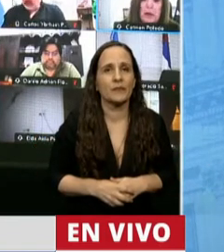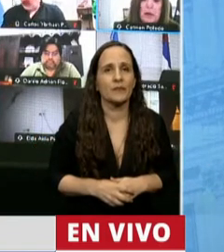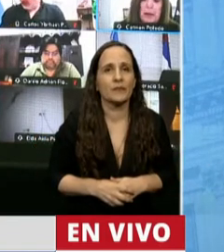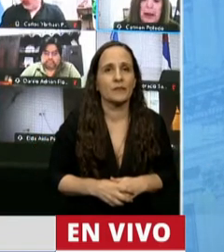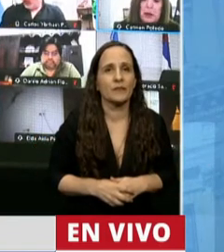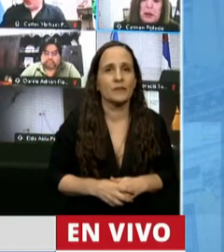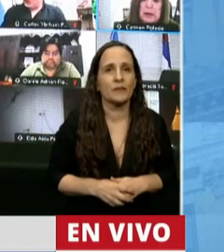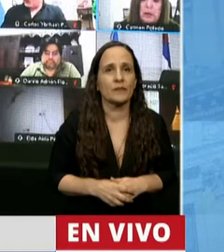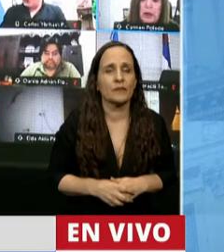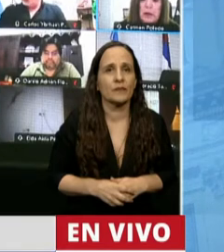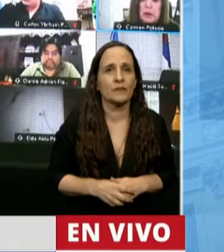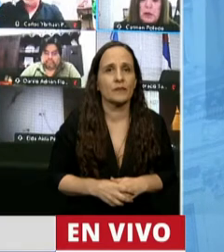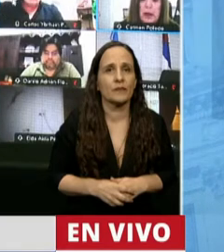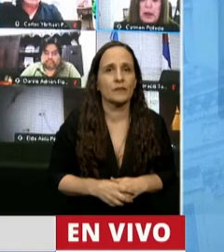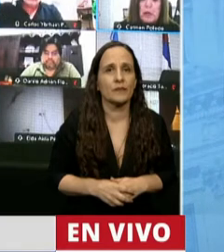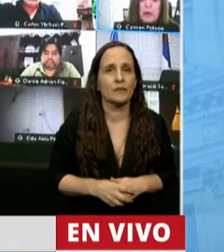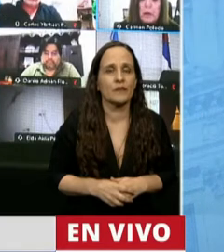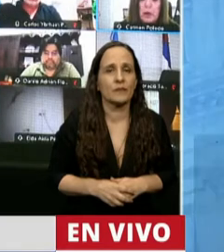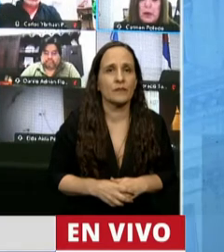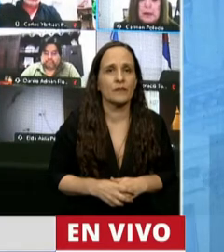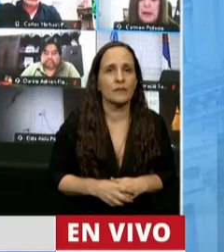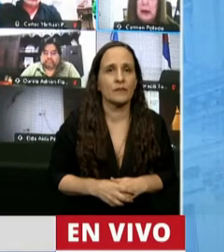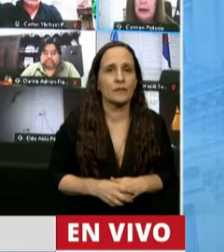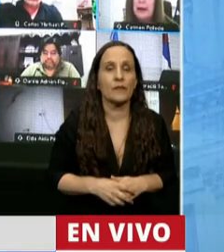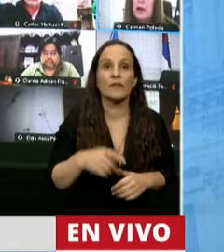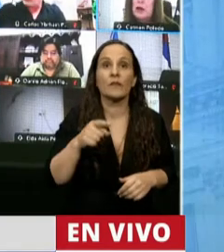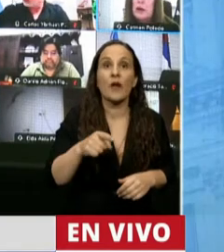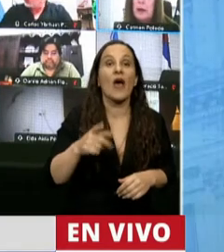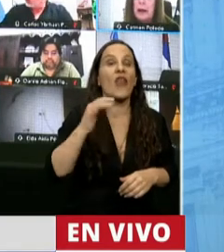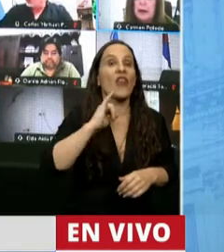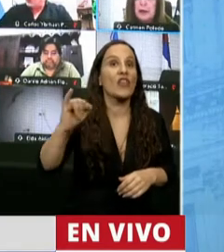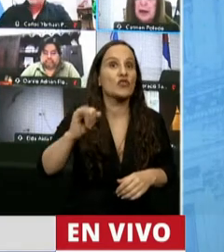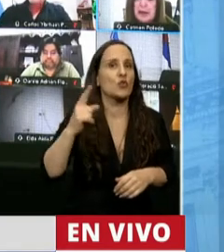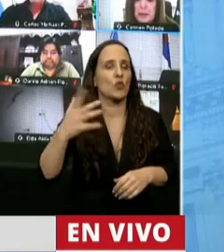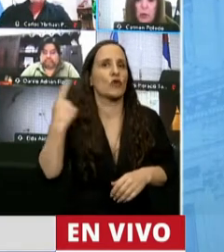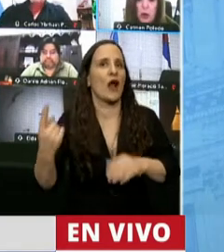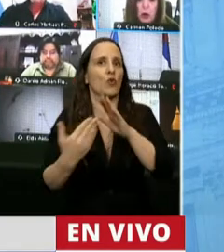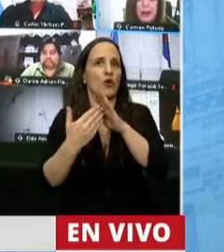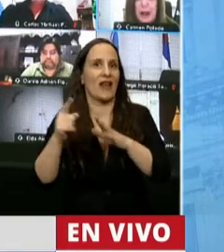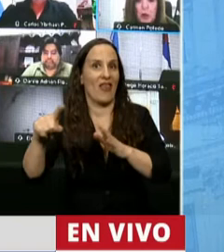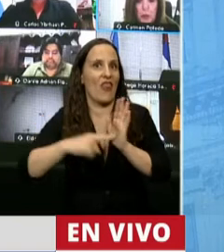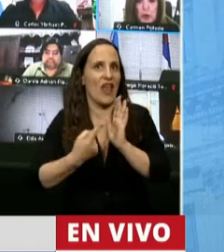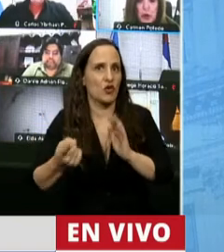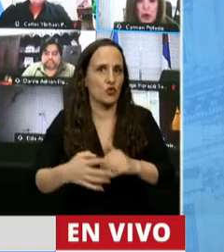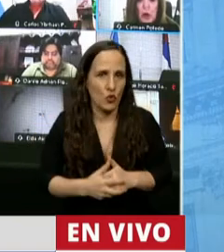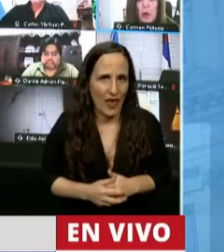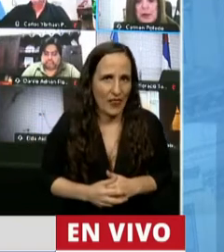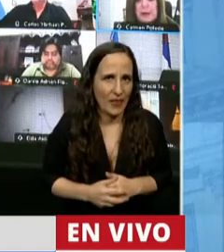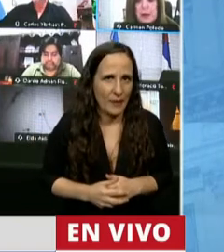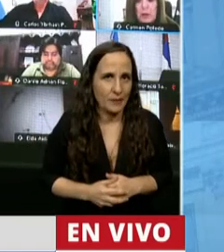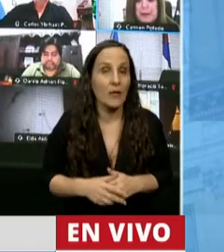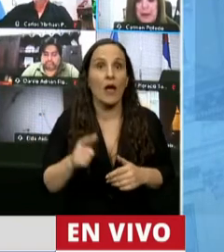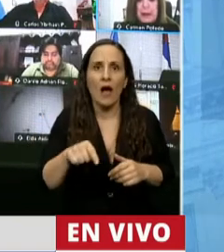contra las autoridades de la ciudad y convocar de urgencia en la noche del viernes, sin pudor ni escrúpulos, una sesión especial